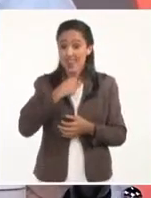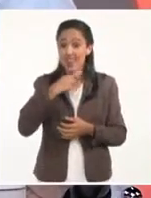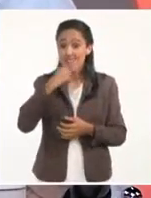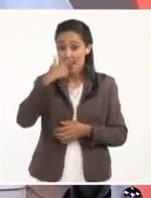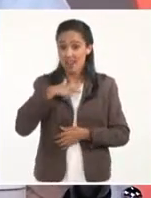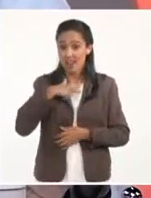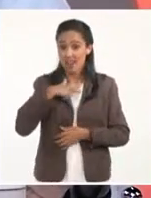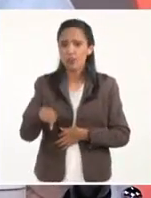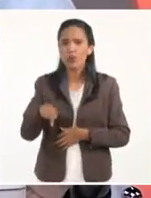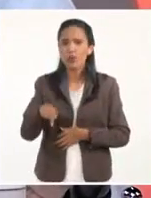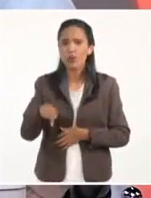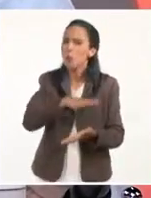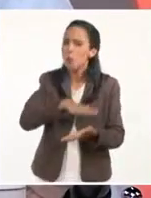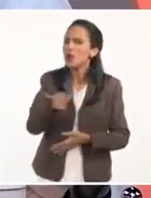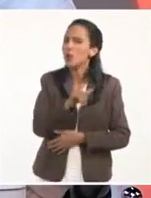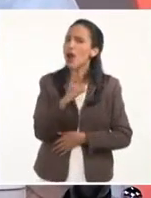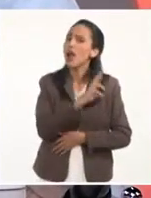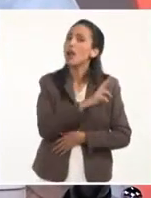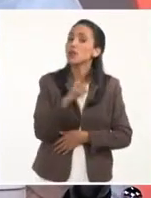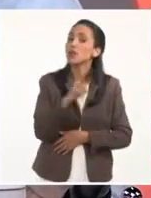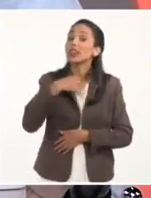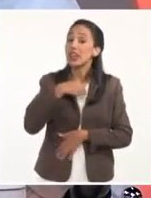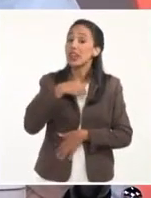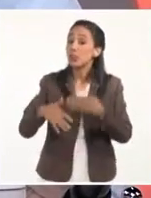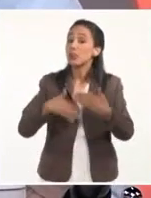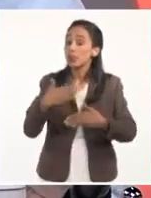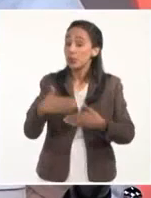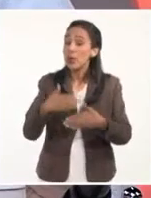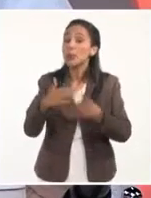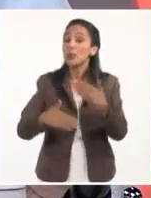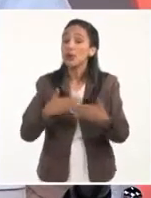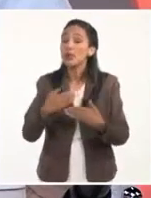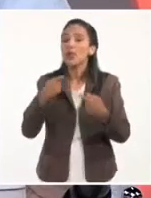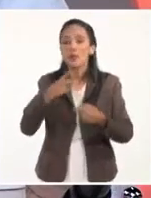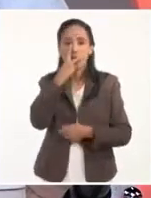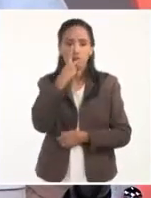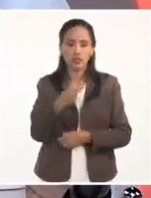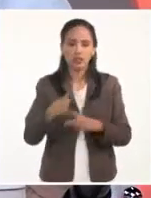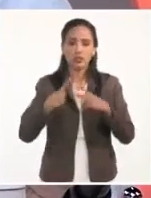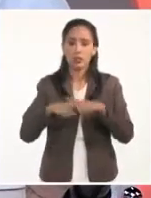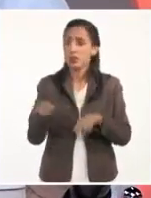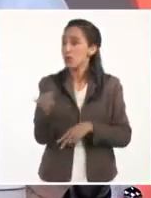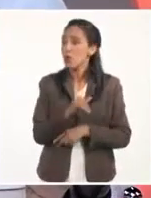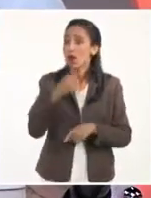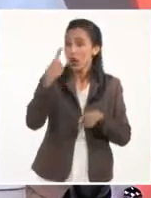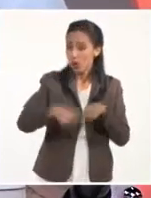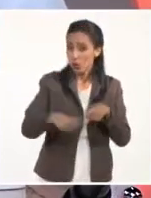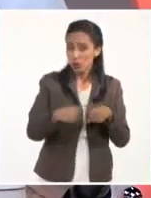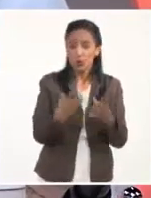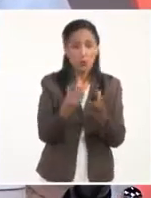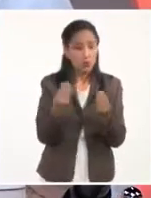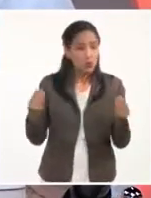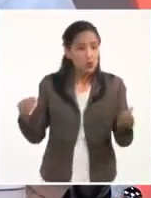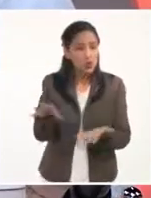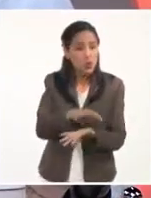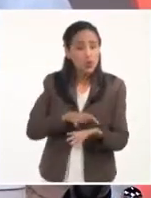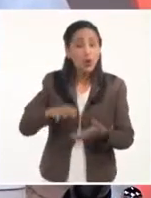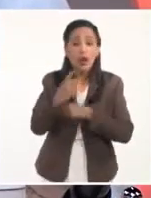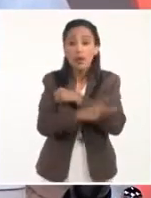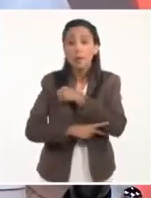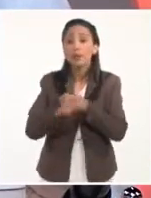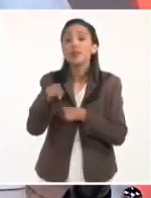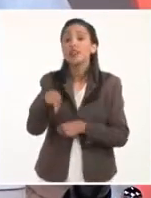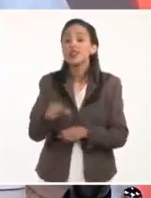revolucionario con sus problemas con problemas que hay que atender y que hay que resolver como hay que atender el resolverlo en muchos otros barrios del país y esa es la misión que